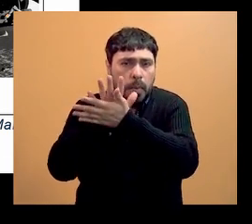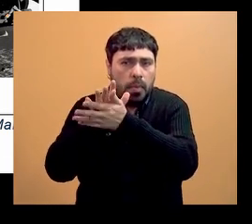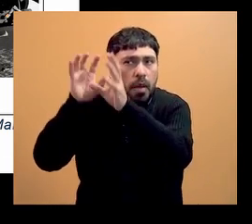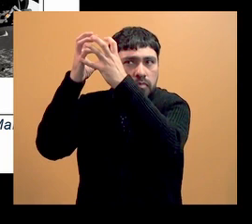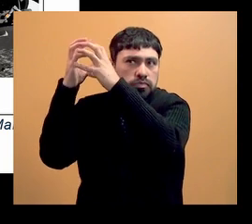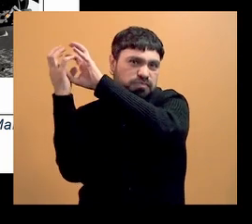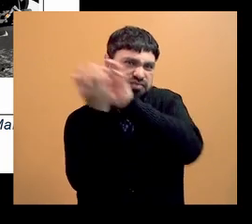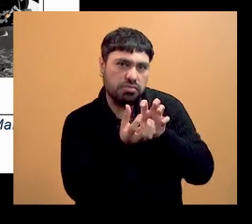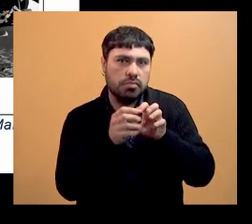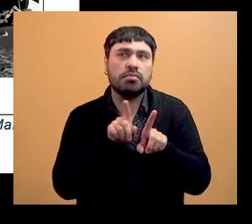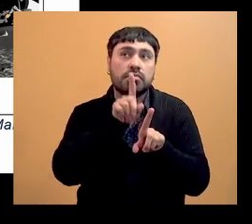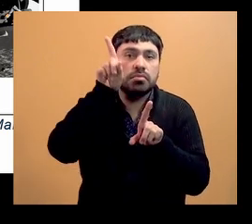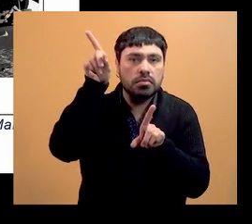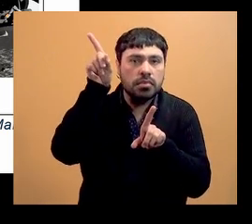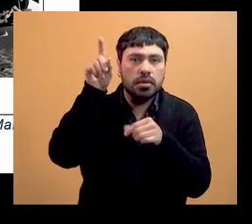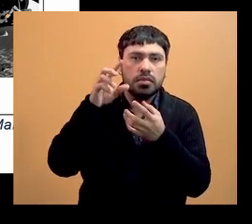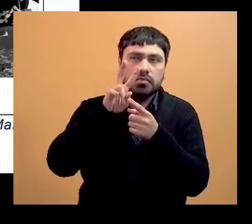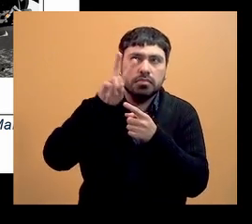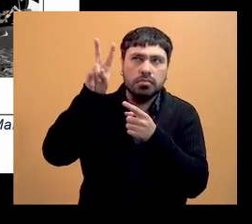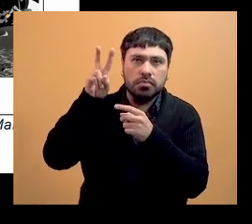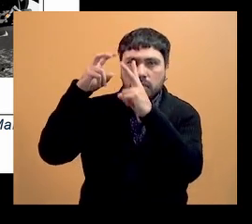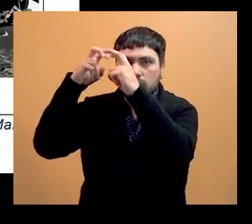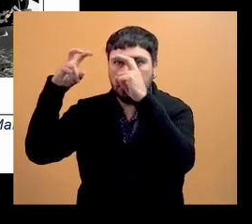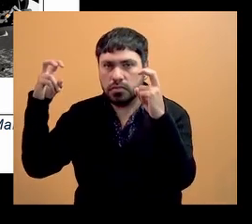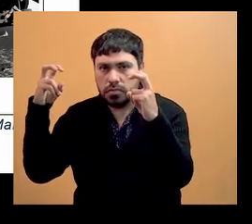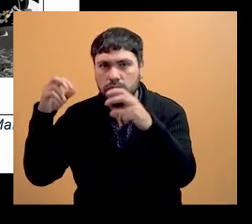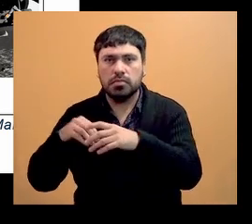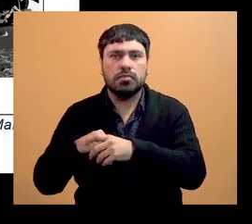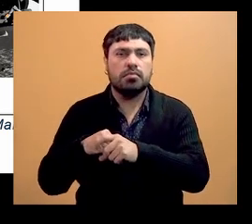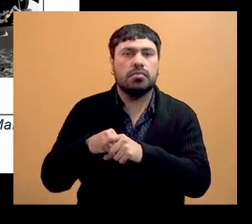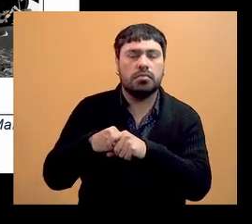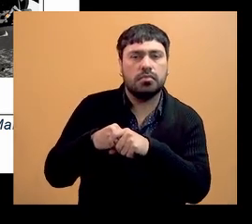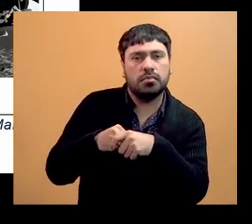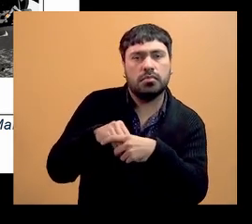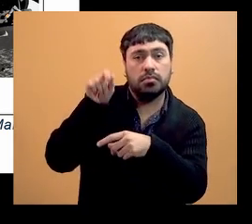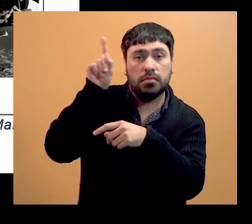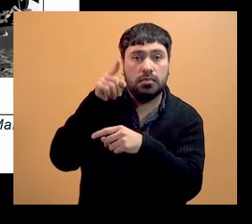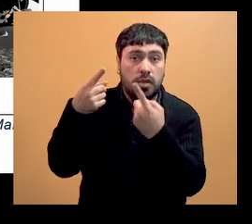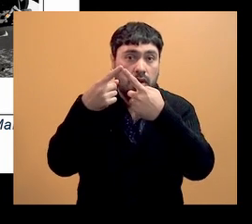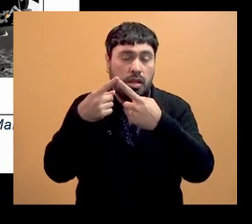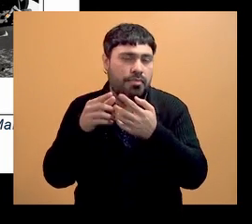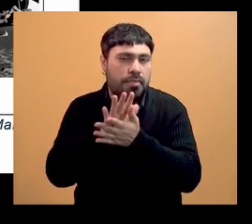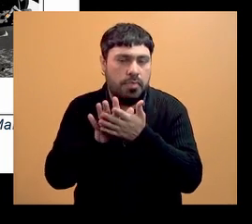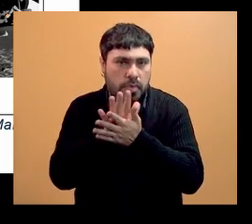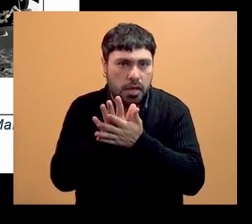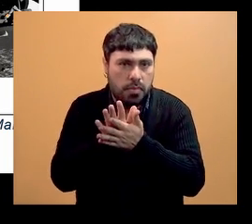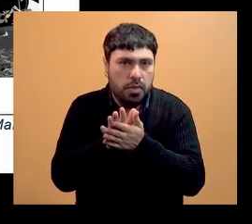dos de sus satélites basados en CubeSat, es un desarrollo propio que se llama ARKID o